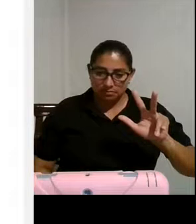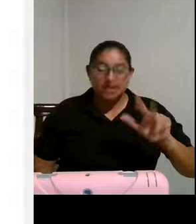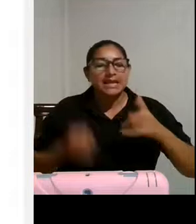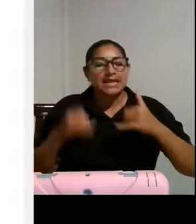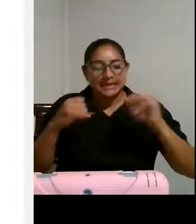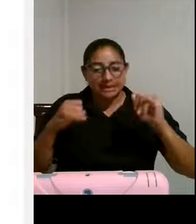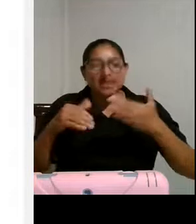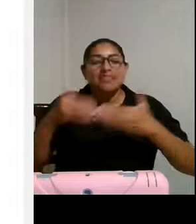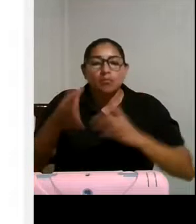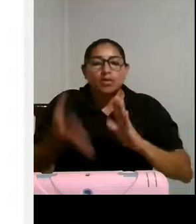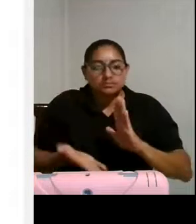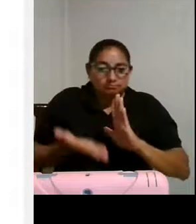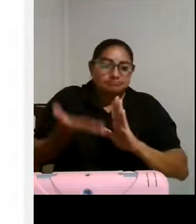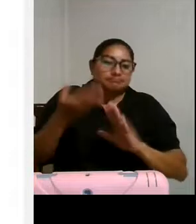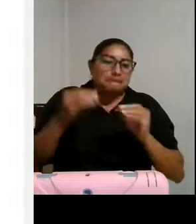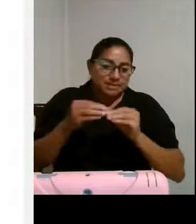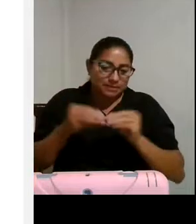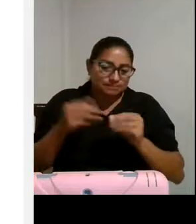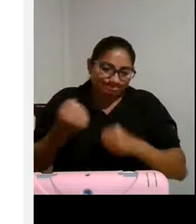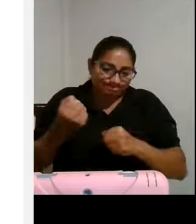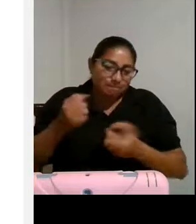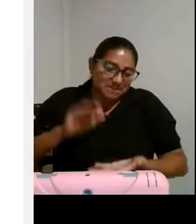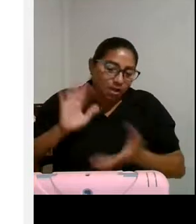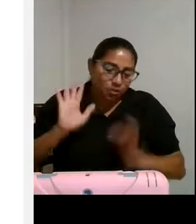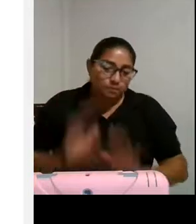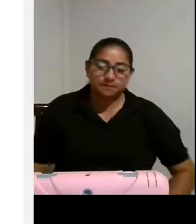aprendimos anteriormente. Ujú. Pero sí,